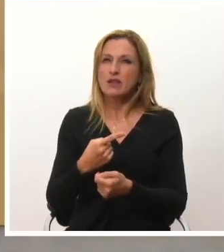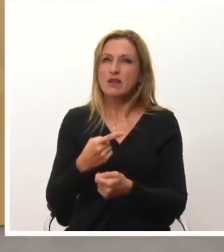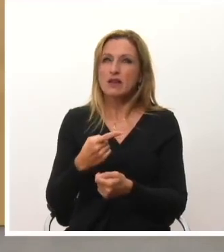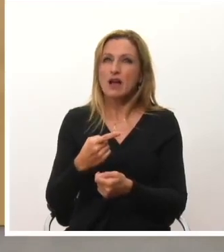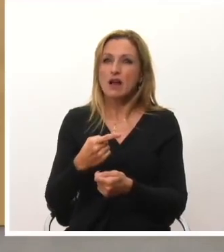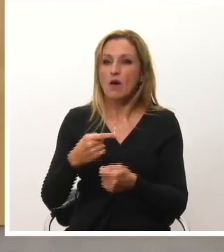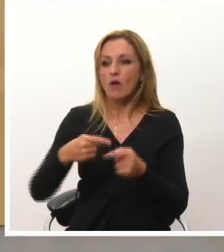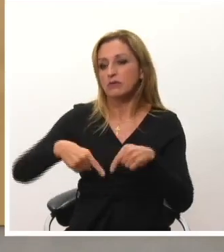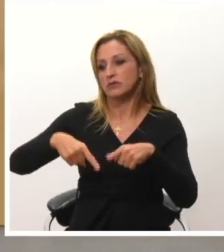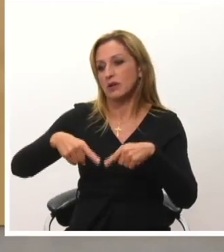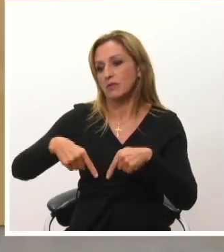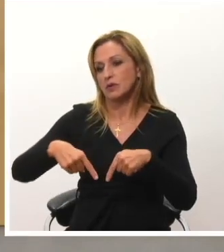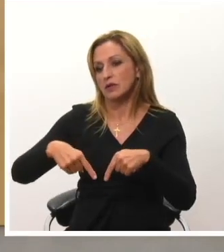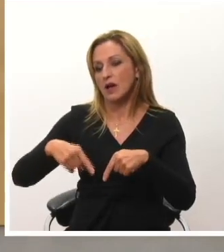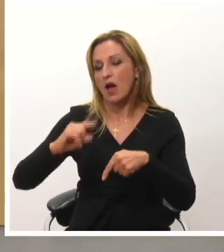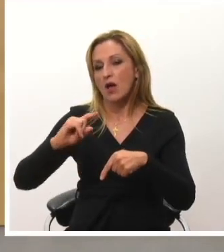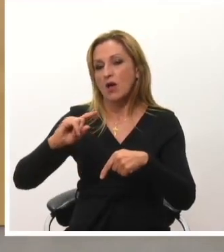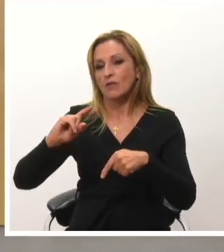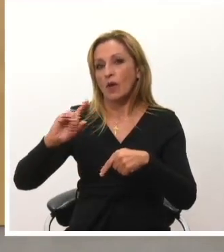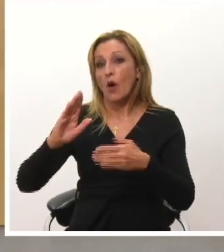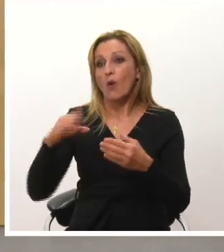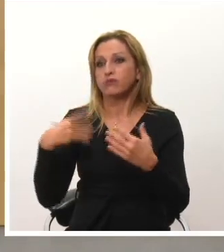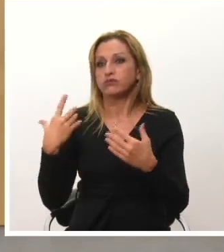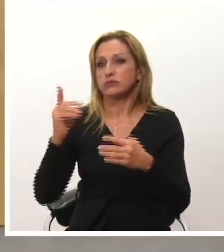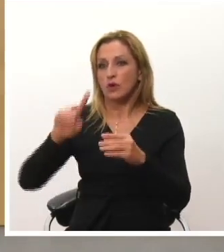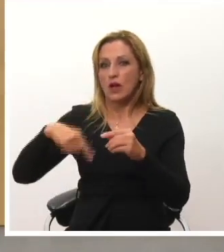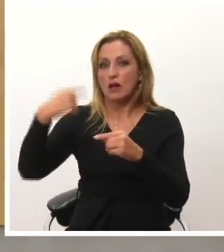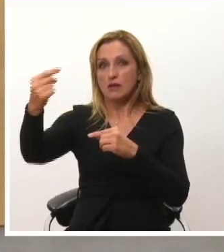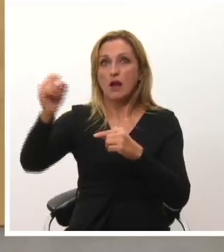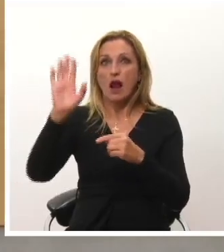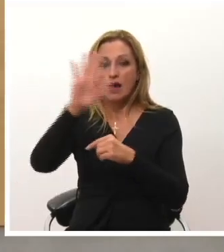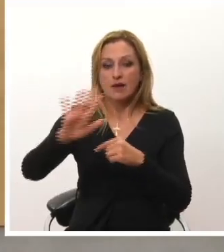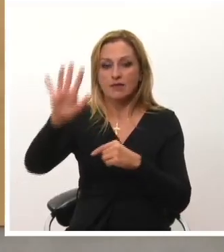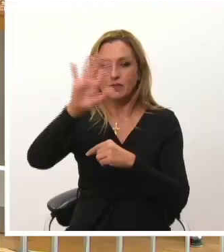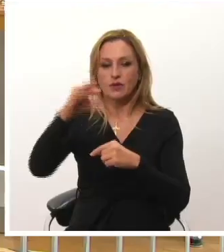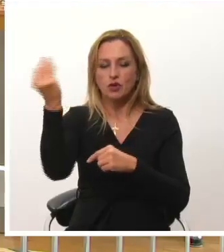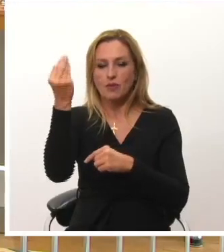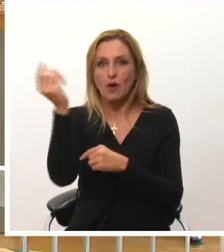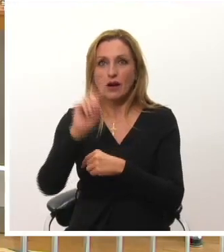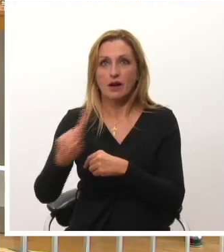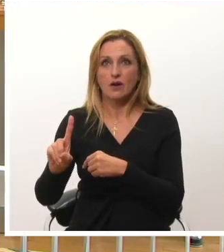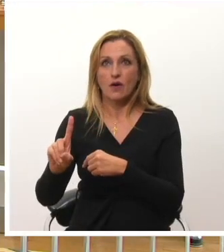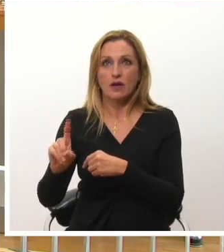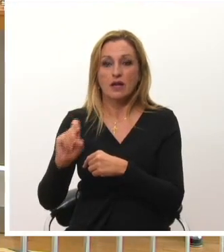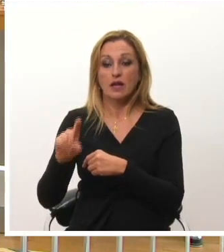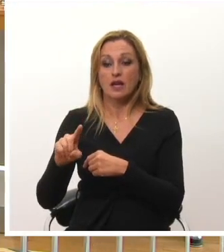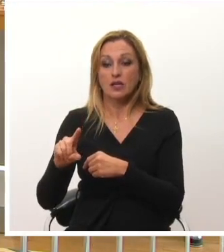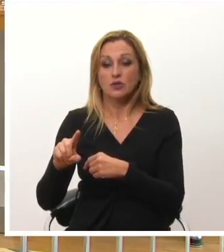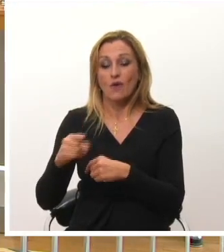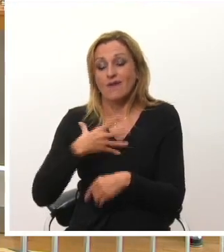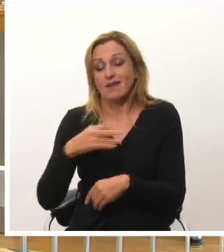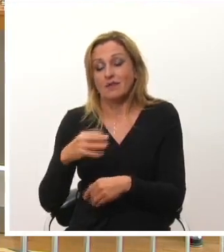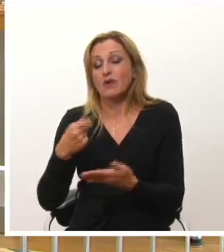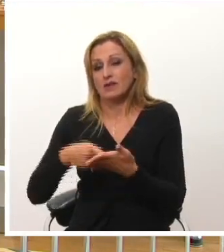mejoremos los transportes con la Península realmente sí sí realmente dice que eso el que pueda que se lo pague me parece un poco